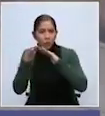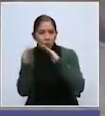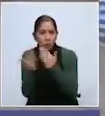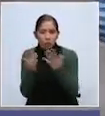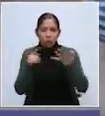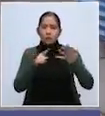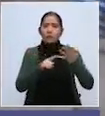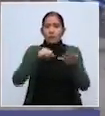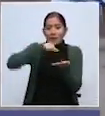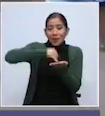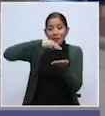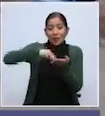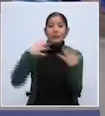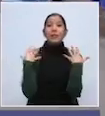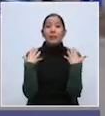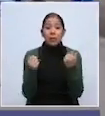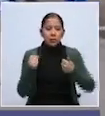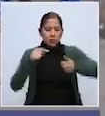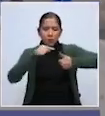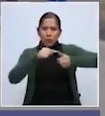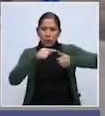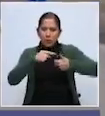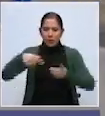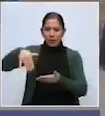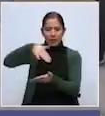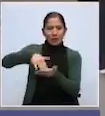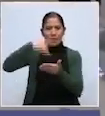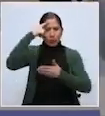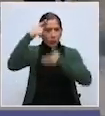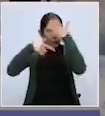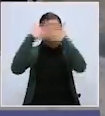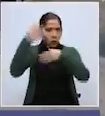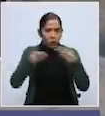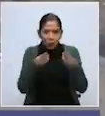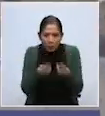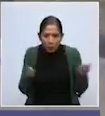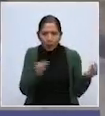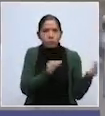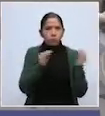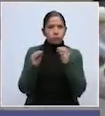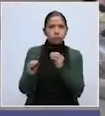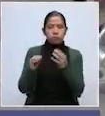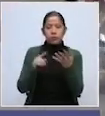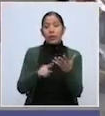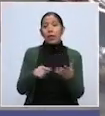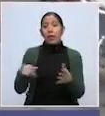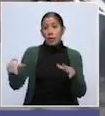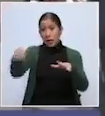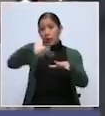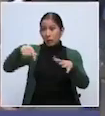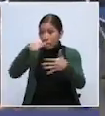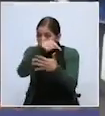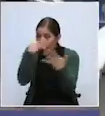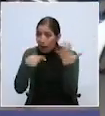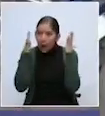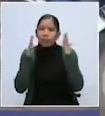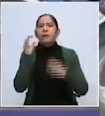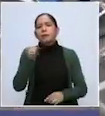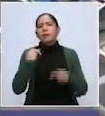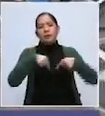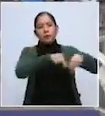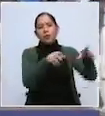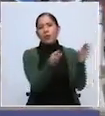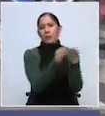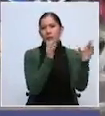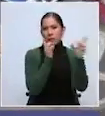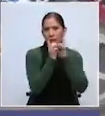de salud y el equipamiento del centro tecnológico. Además, también han indicado de que piden que el